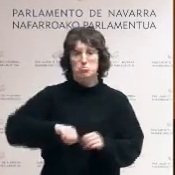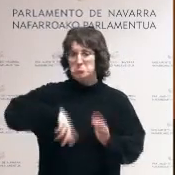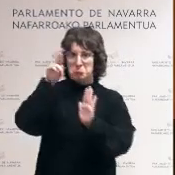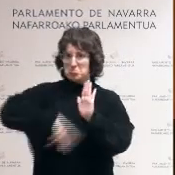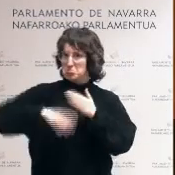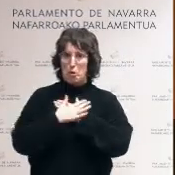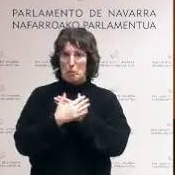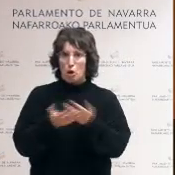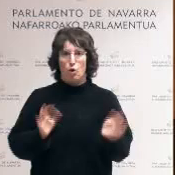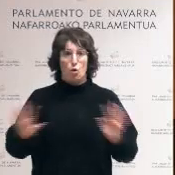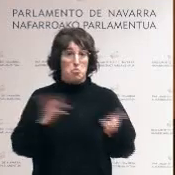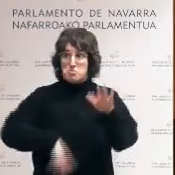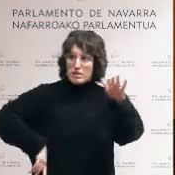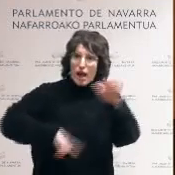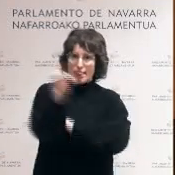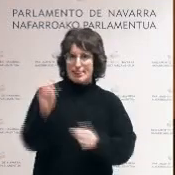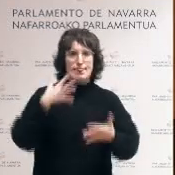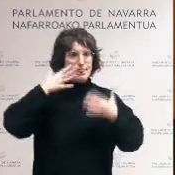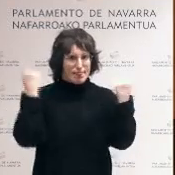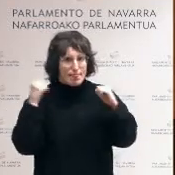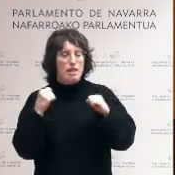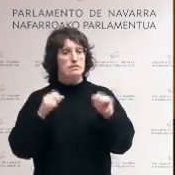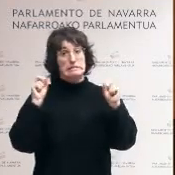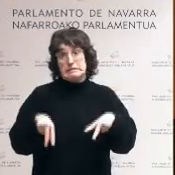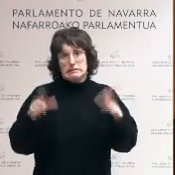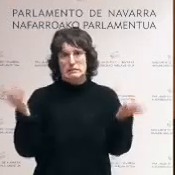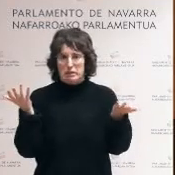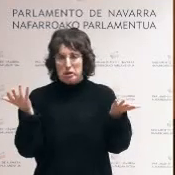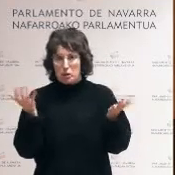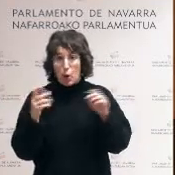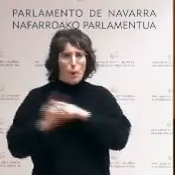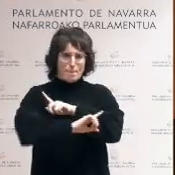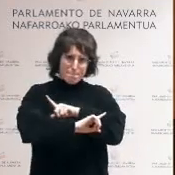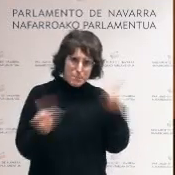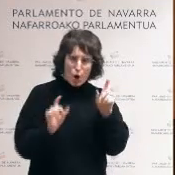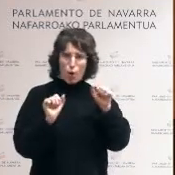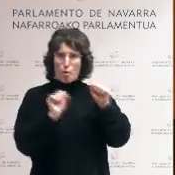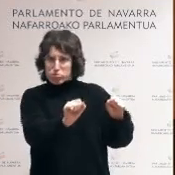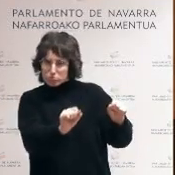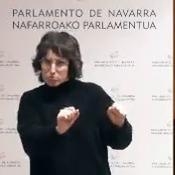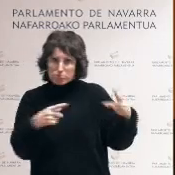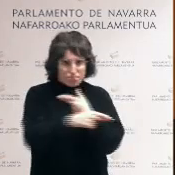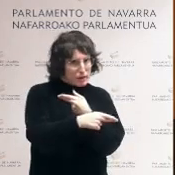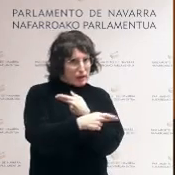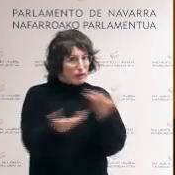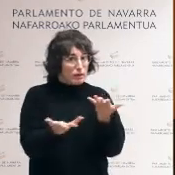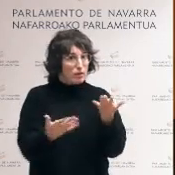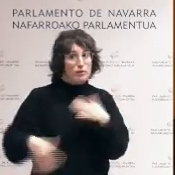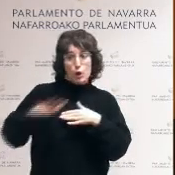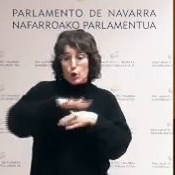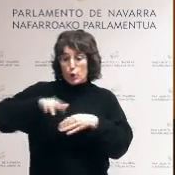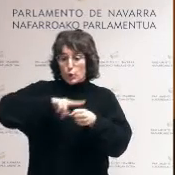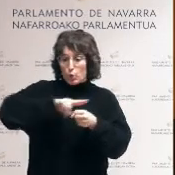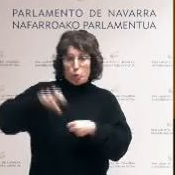sin desarrollo práctico, que ni prohíbe ni impide a las comunidades autónomas o regiones europeas actuar,